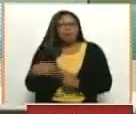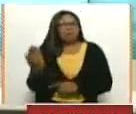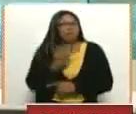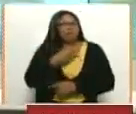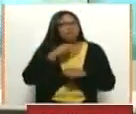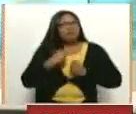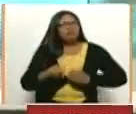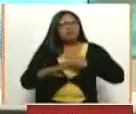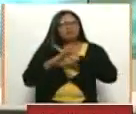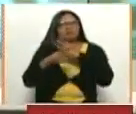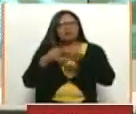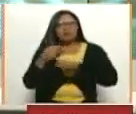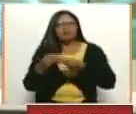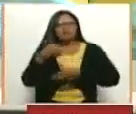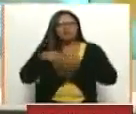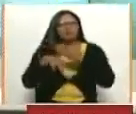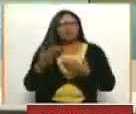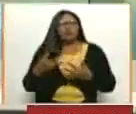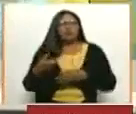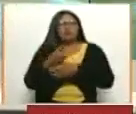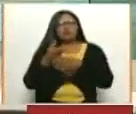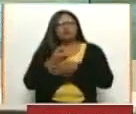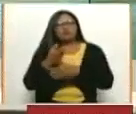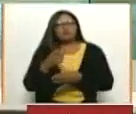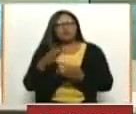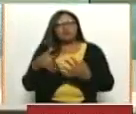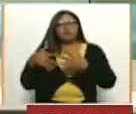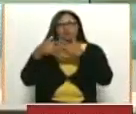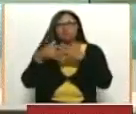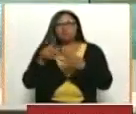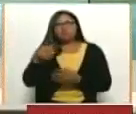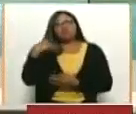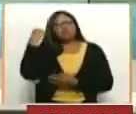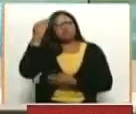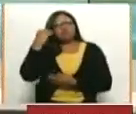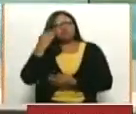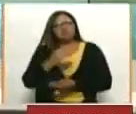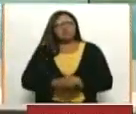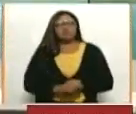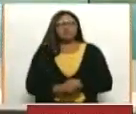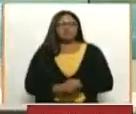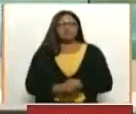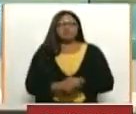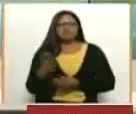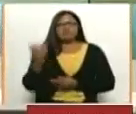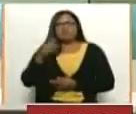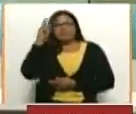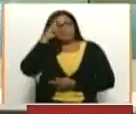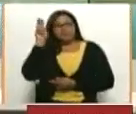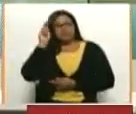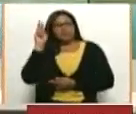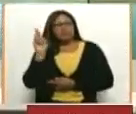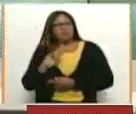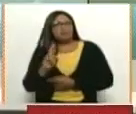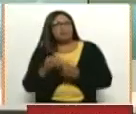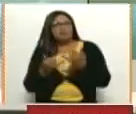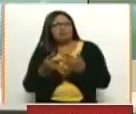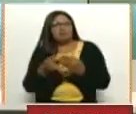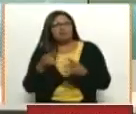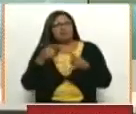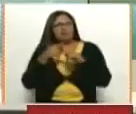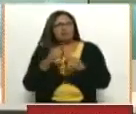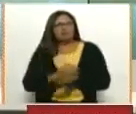por estas sanciones que ha impuesto el gobierno de los Estados Unidos. Las expectativas, ¿no? Viene el canciller, obviamente siguiendo la orientación del presidente